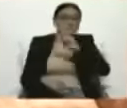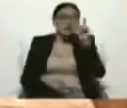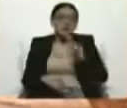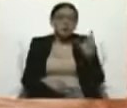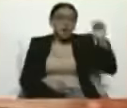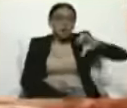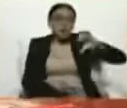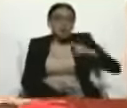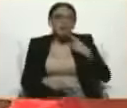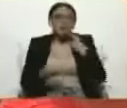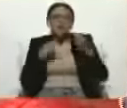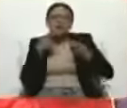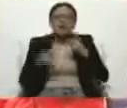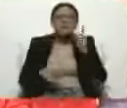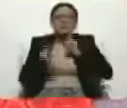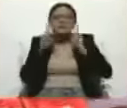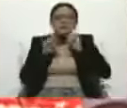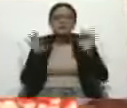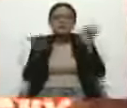esos eran votantes?